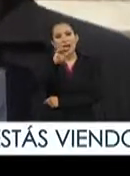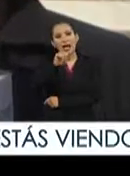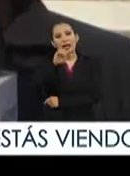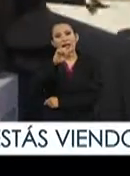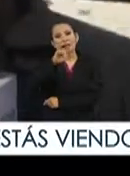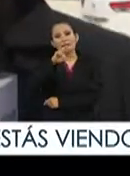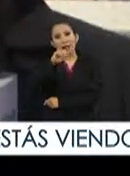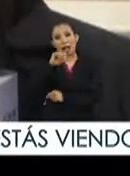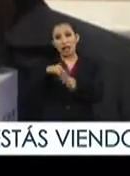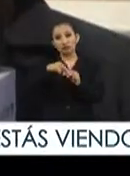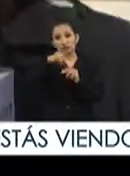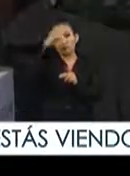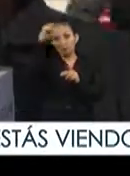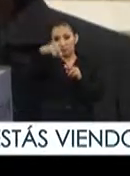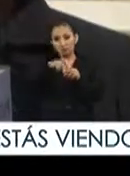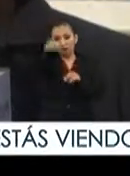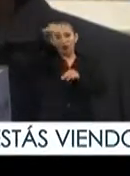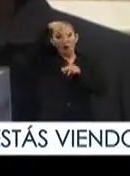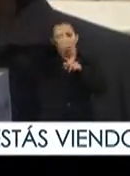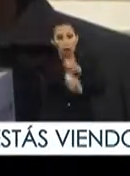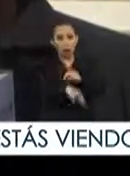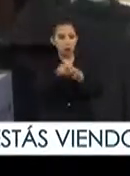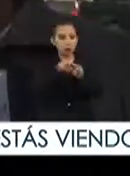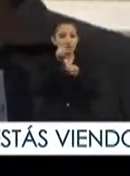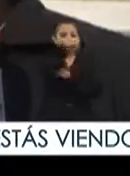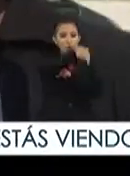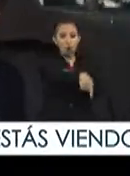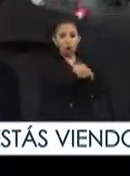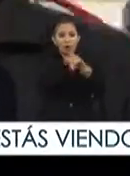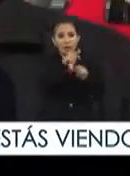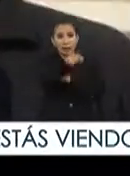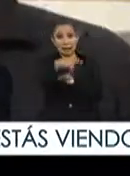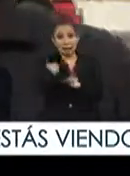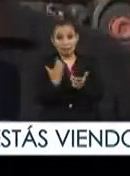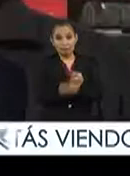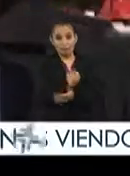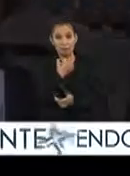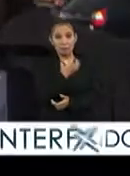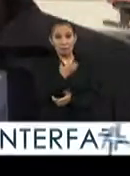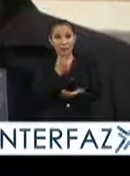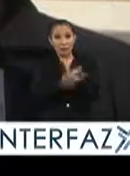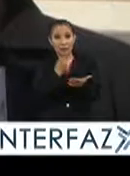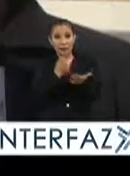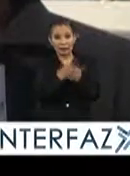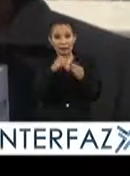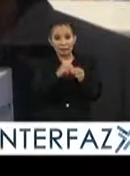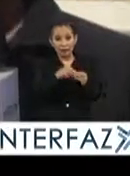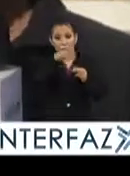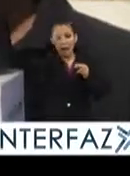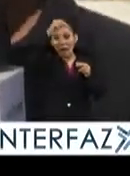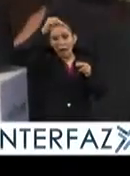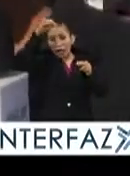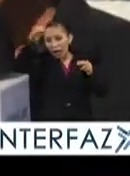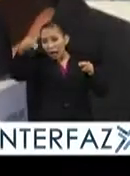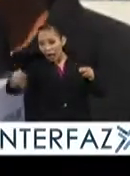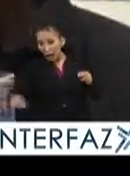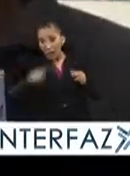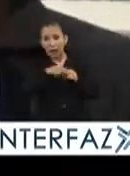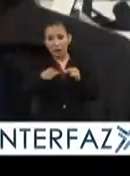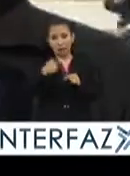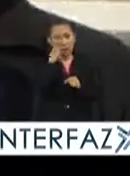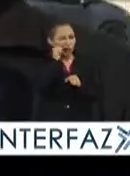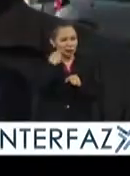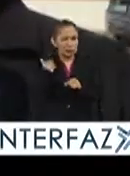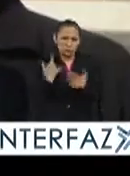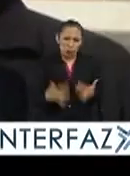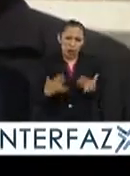Es saltador de longitud y saltador de altura, quien se lleva medalla de plata en la altura y medalla de bronce, aún lesionado